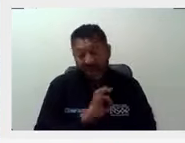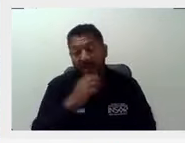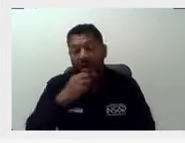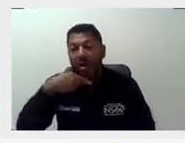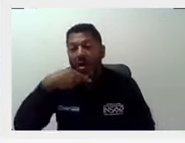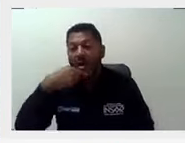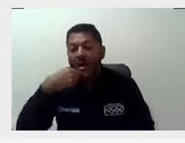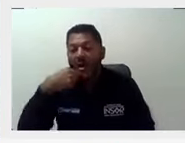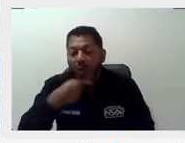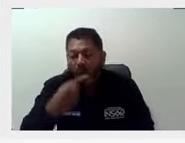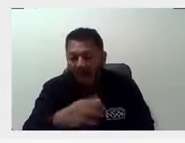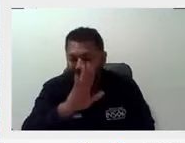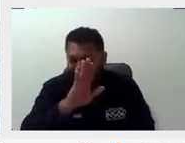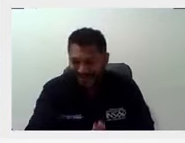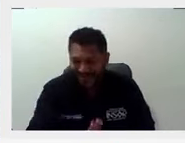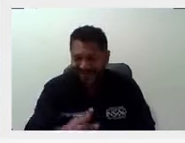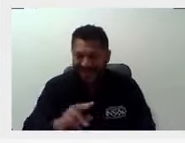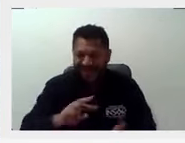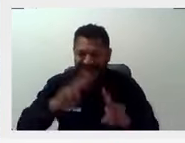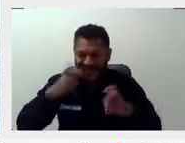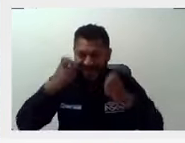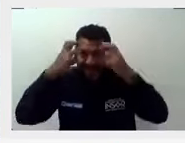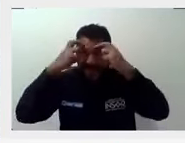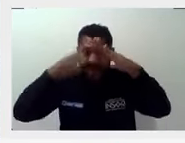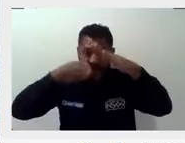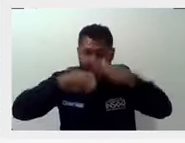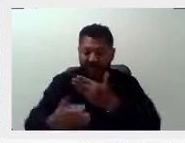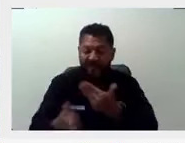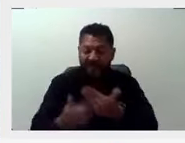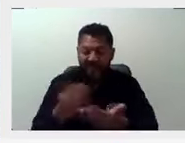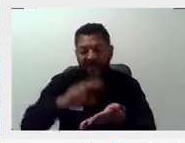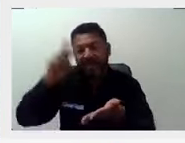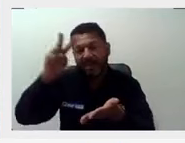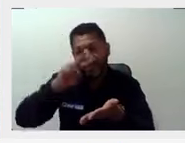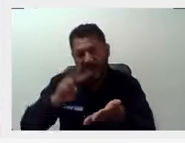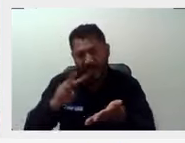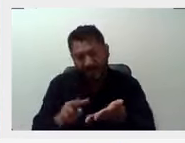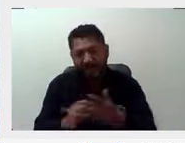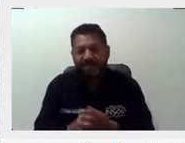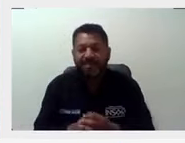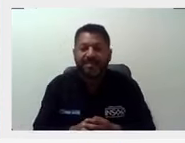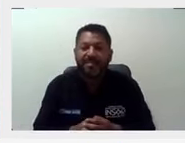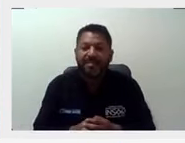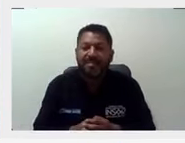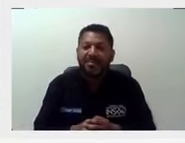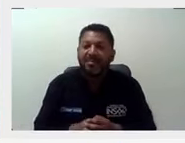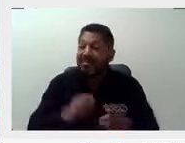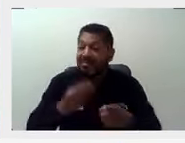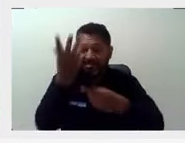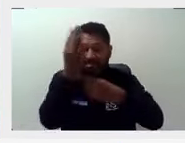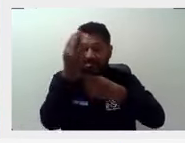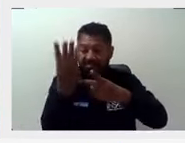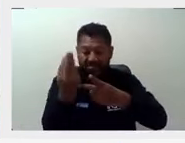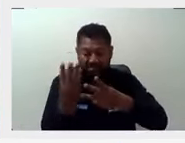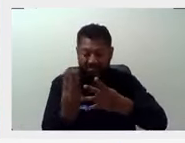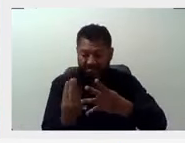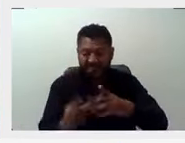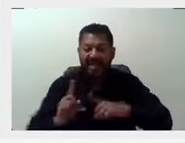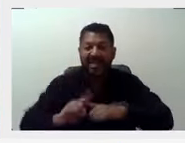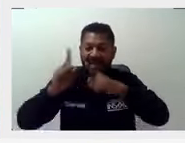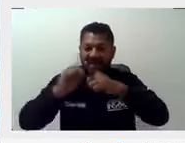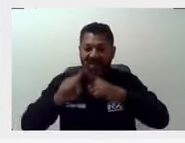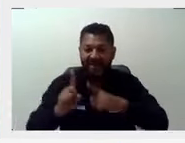con accesibilidad cognitiva y lectura fácil para personas con discapacidad intelectual, y así tiene diferentes herramientas a las cuales ustedes